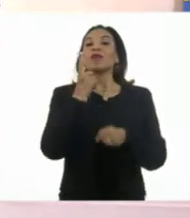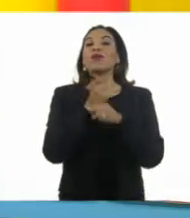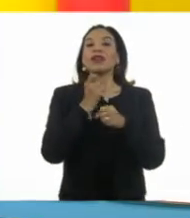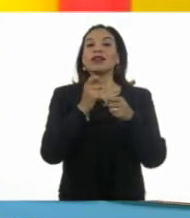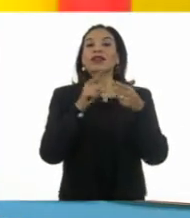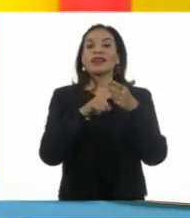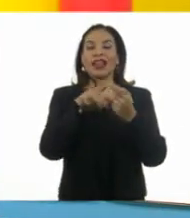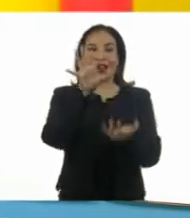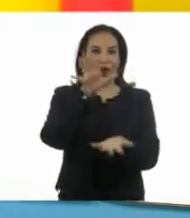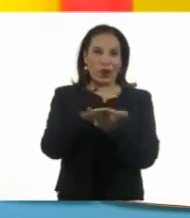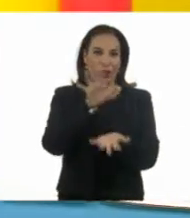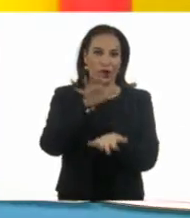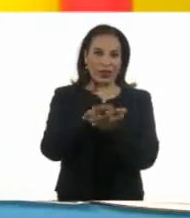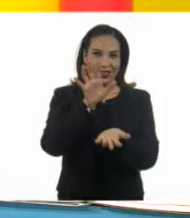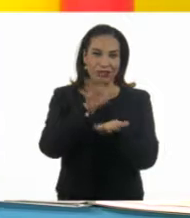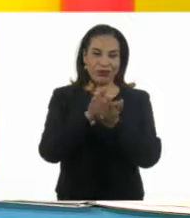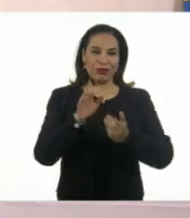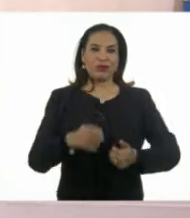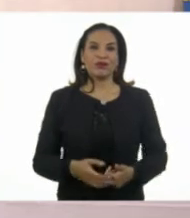fue cocodrilo, ¿verdad?